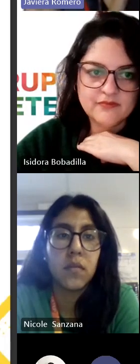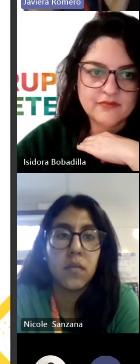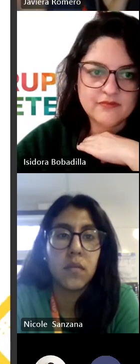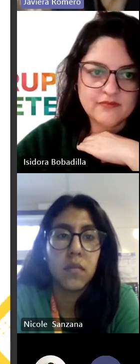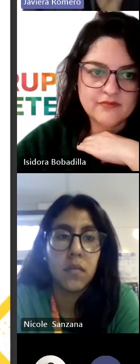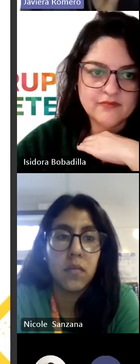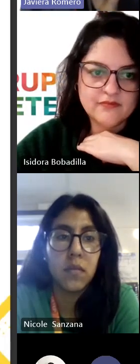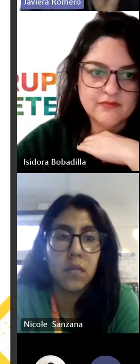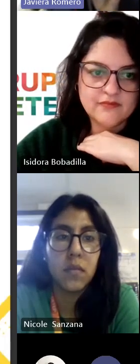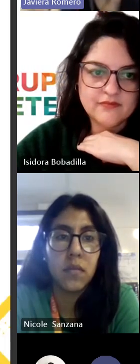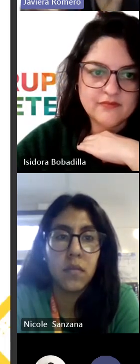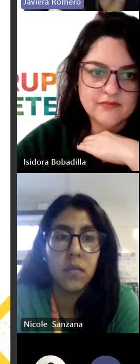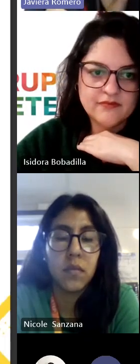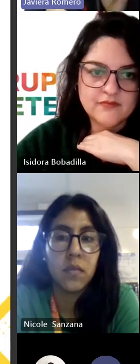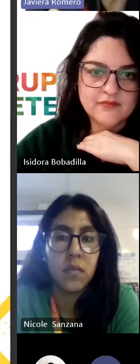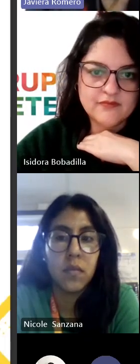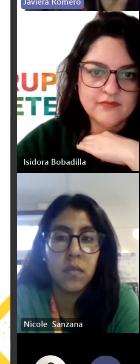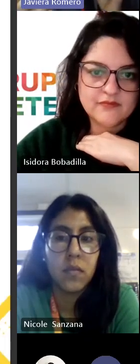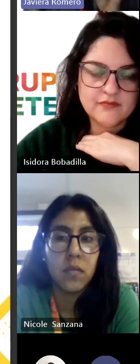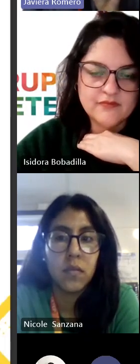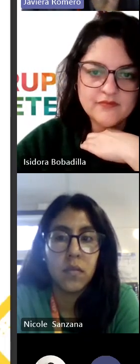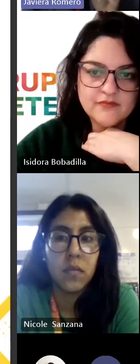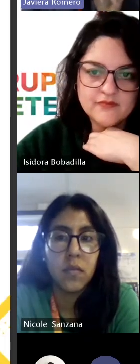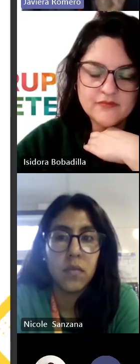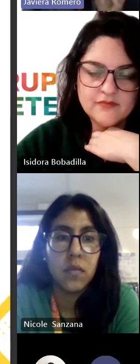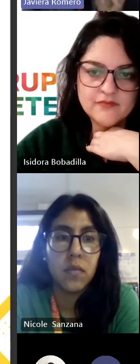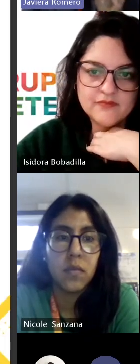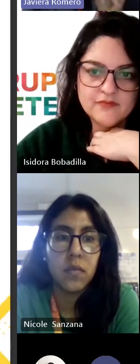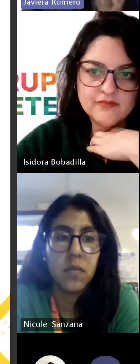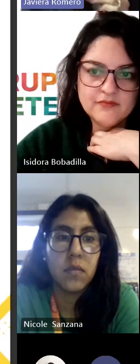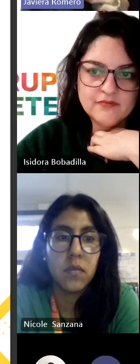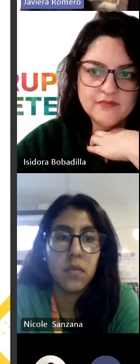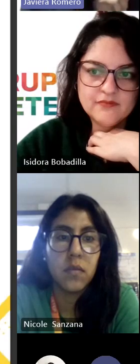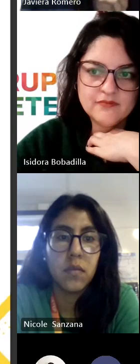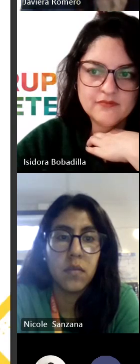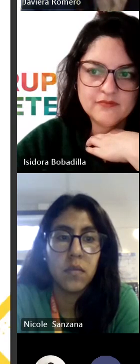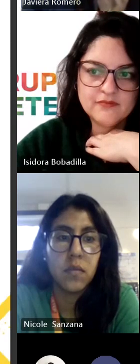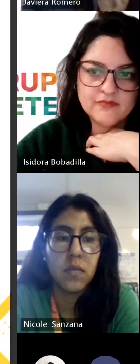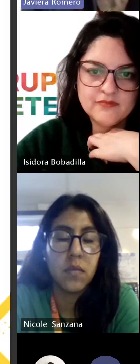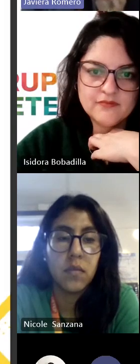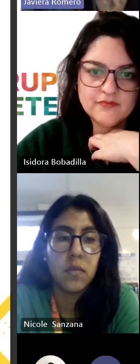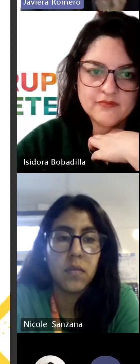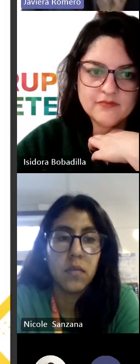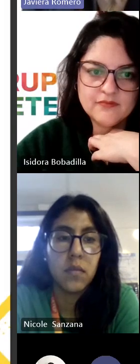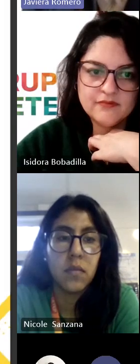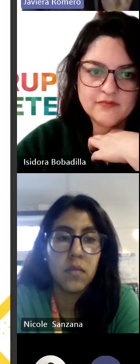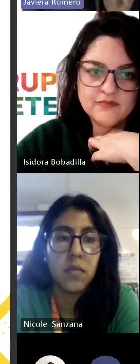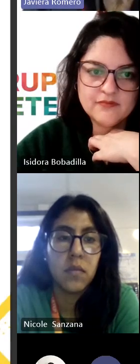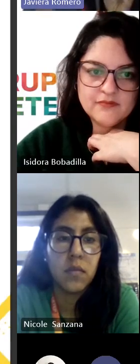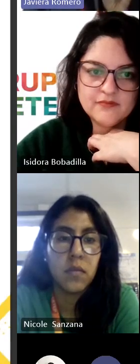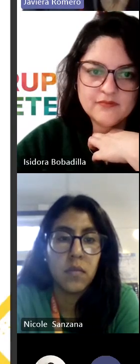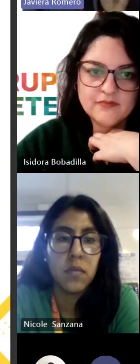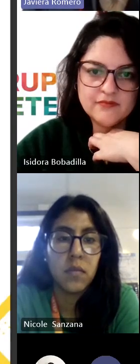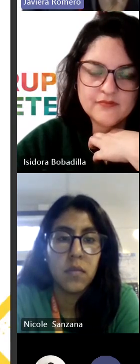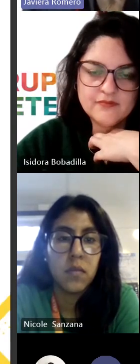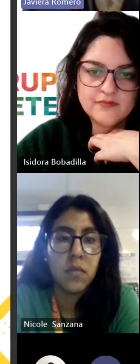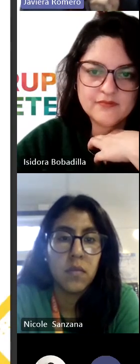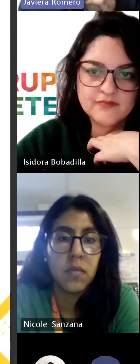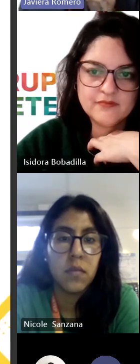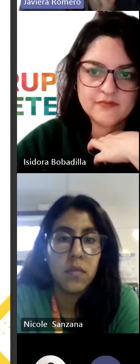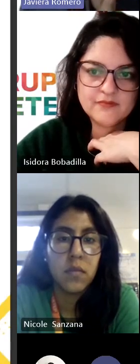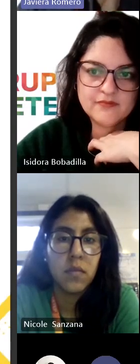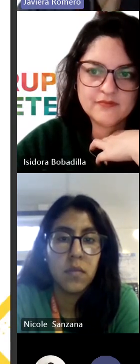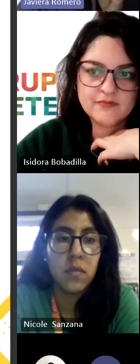individuales. En los ambientales, como factor de riesgo, tenemos el bajo apoyo social. Tenemos también una difusión inapropiada